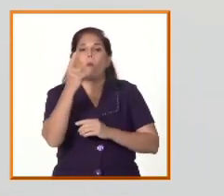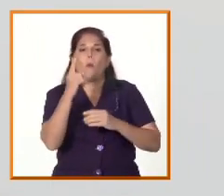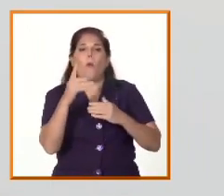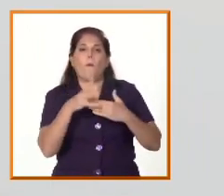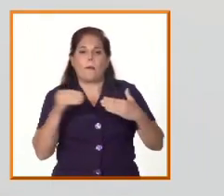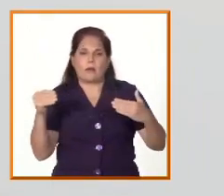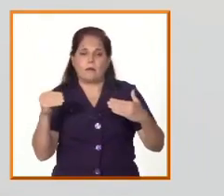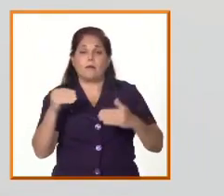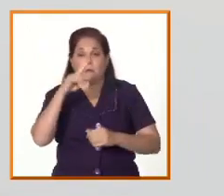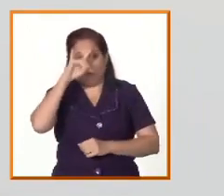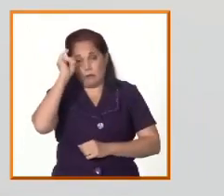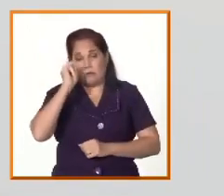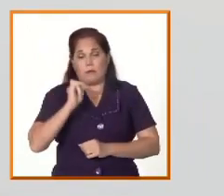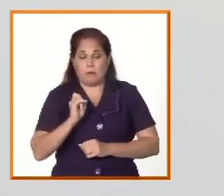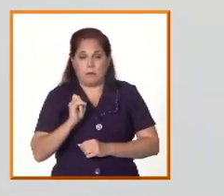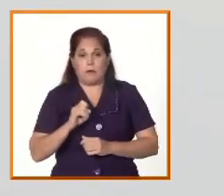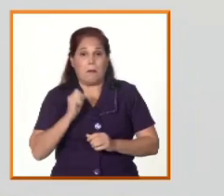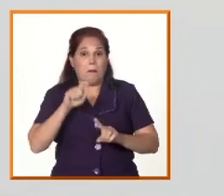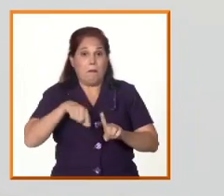dólares